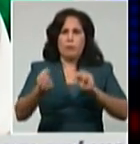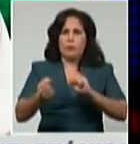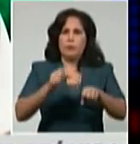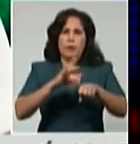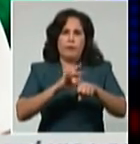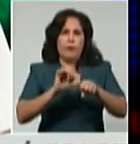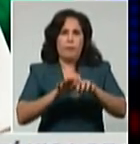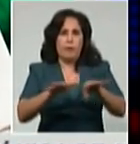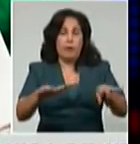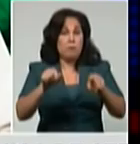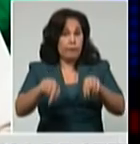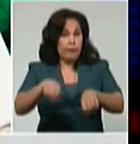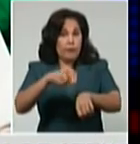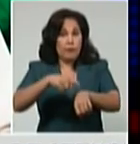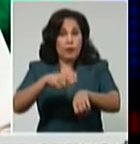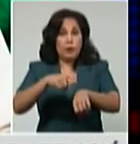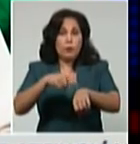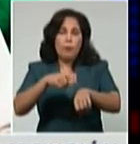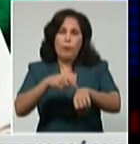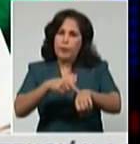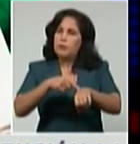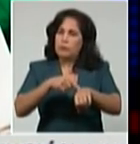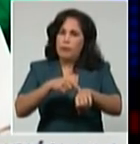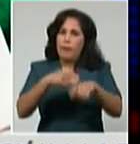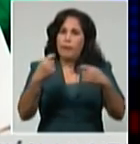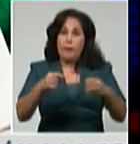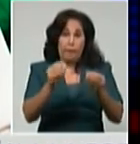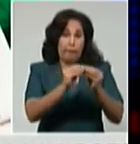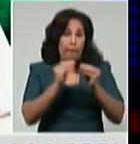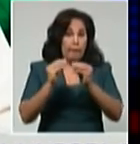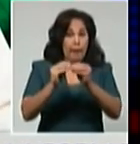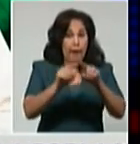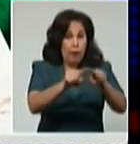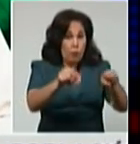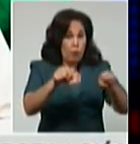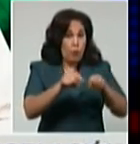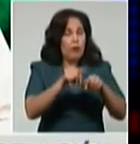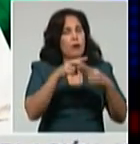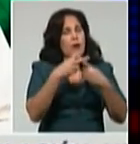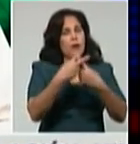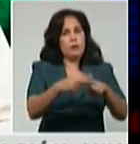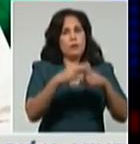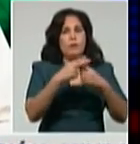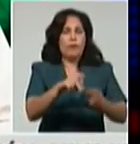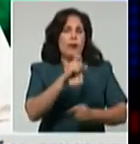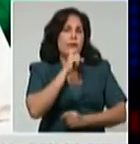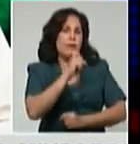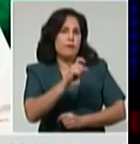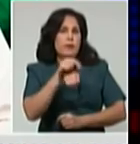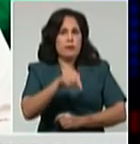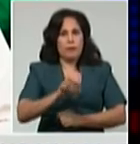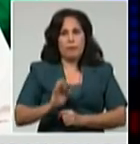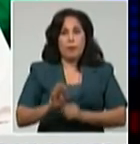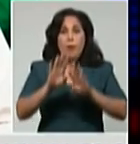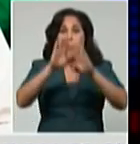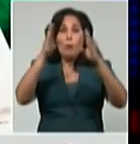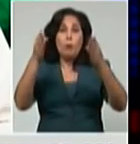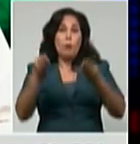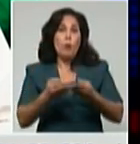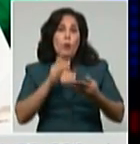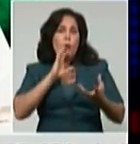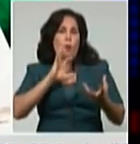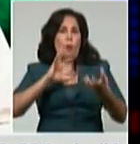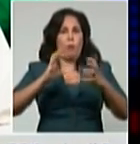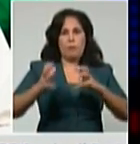en estos momentos tenemos transmisión, fue resolver la dificultad. El mundo muy complejo,